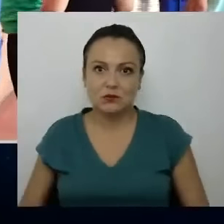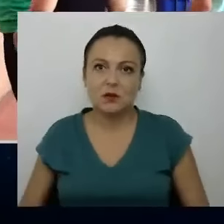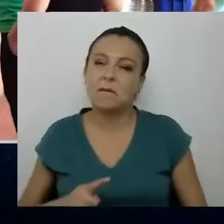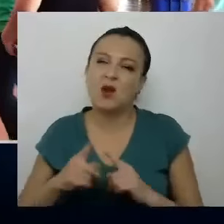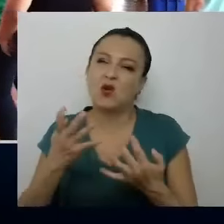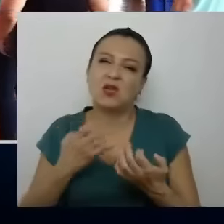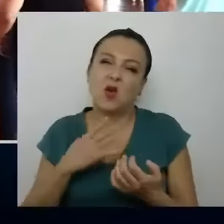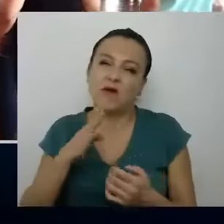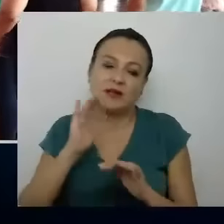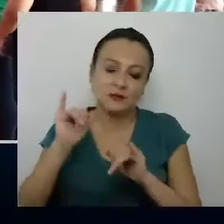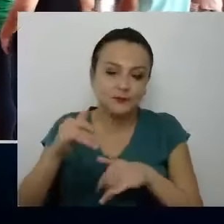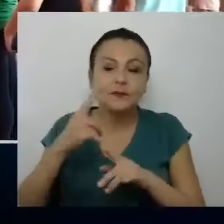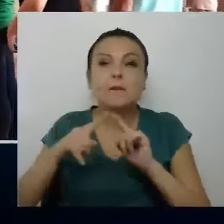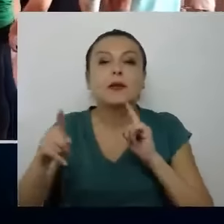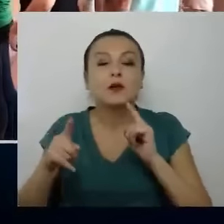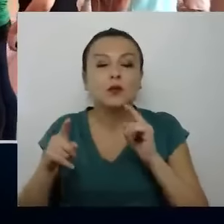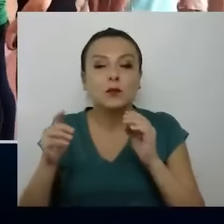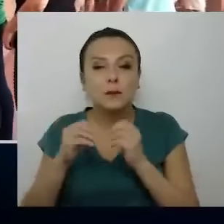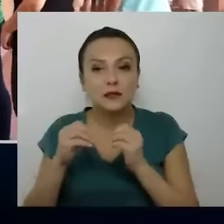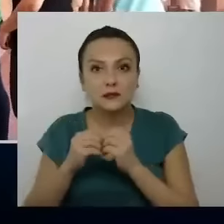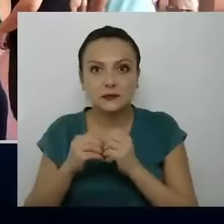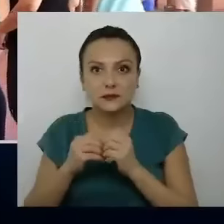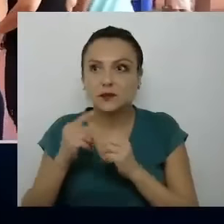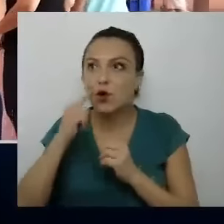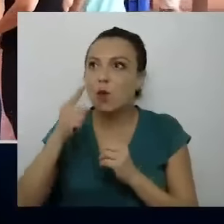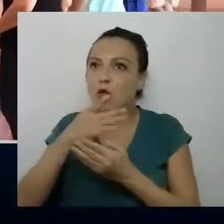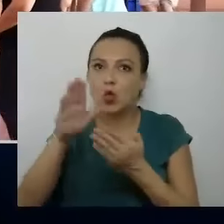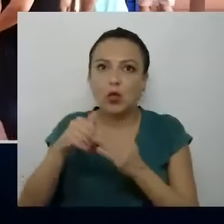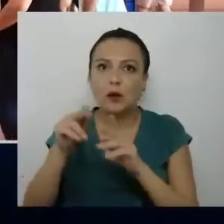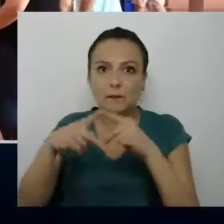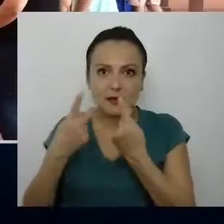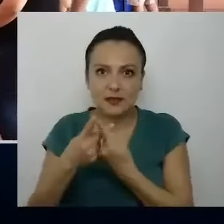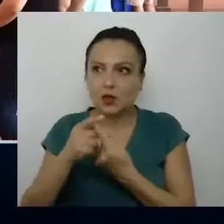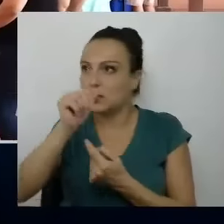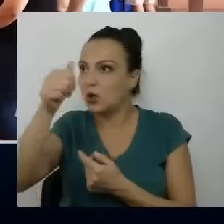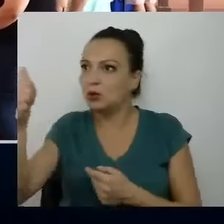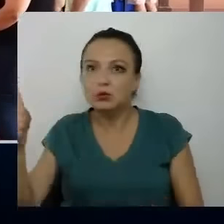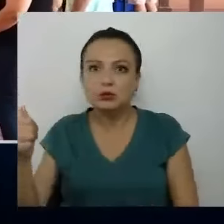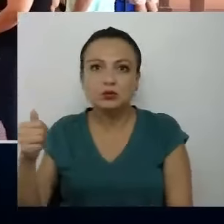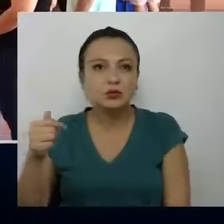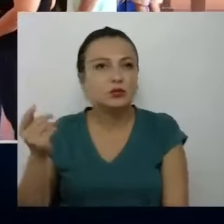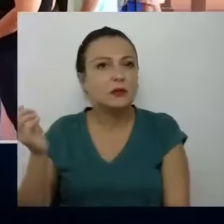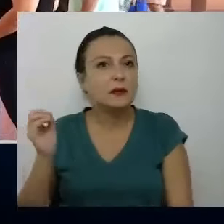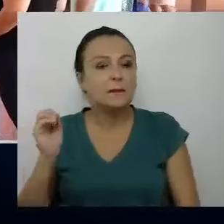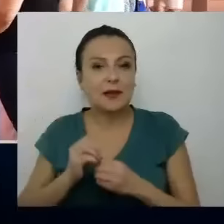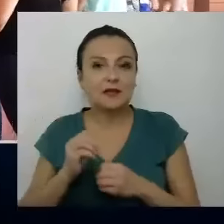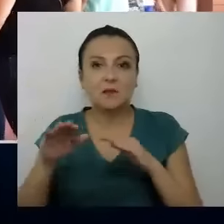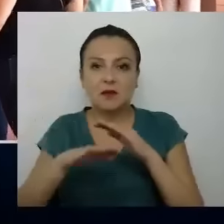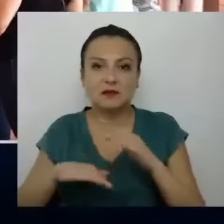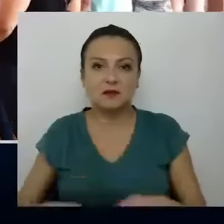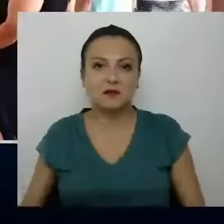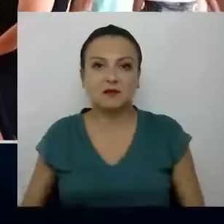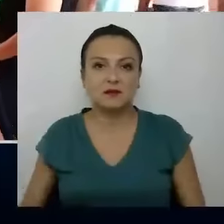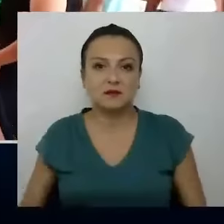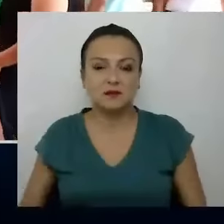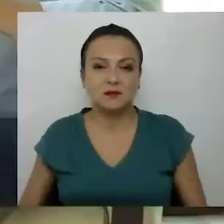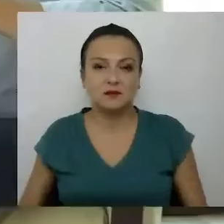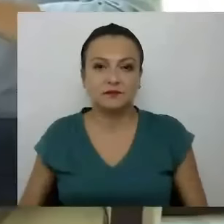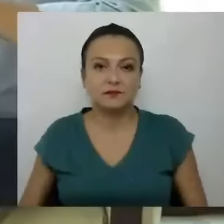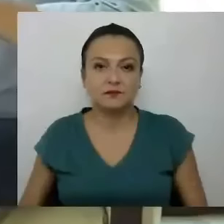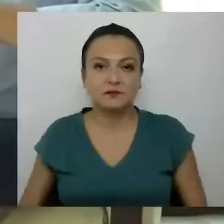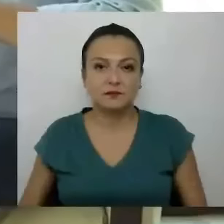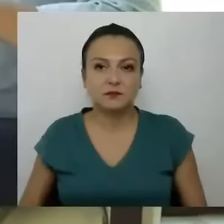recibí, sino que las campañas de los partidos de oposición básicamente se basaron